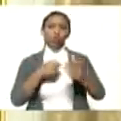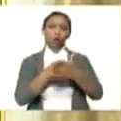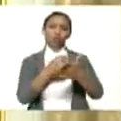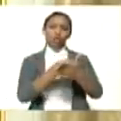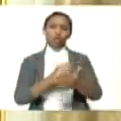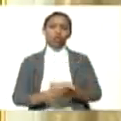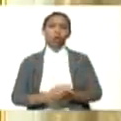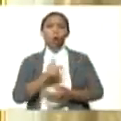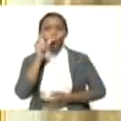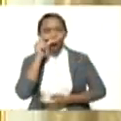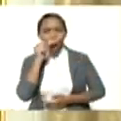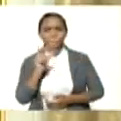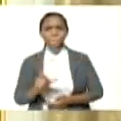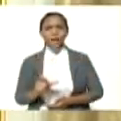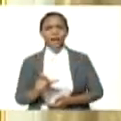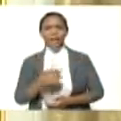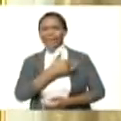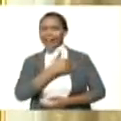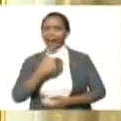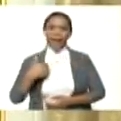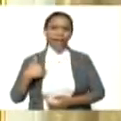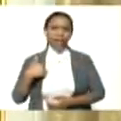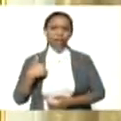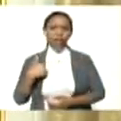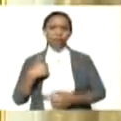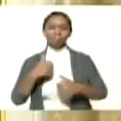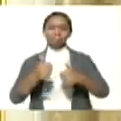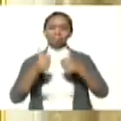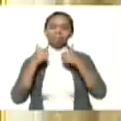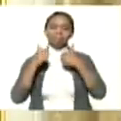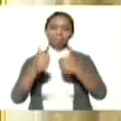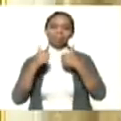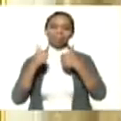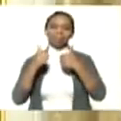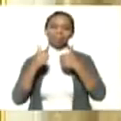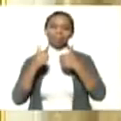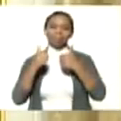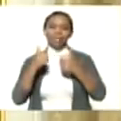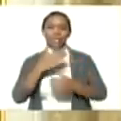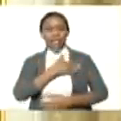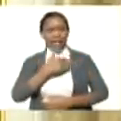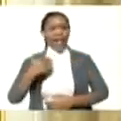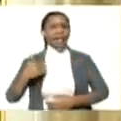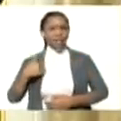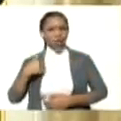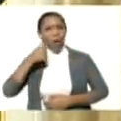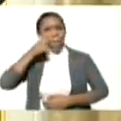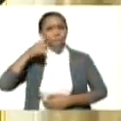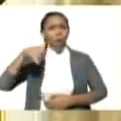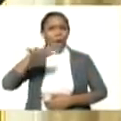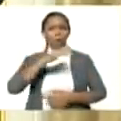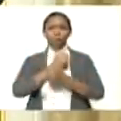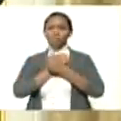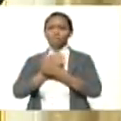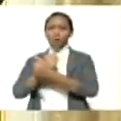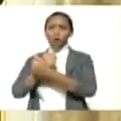Un hombre querido y simpático, querido por el pueblo,